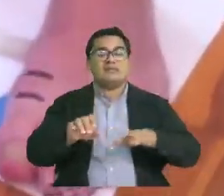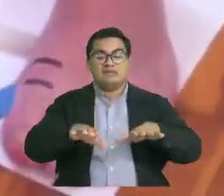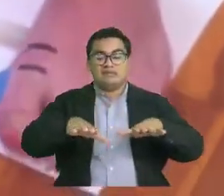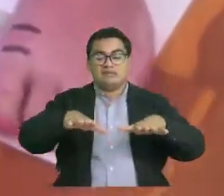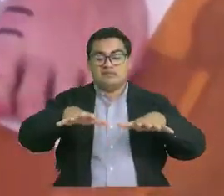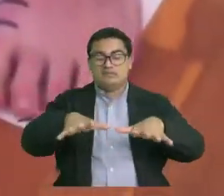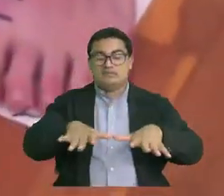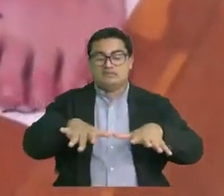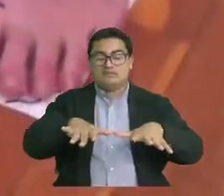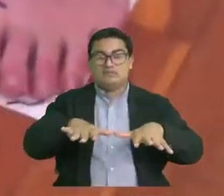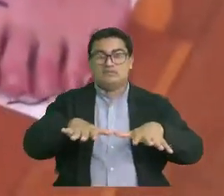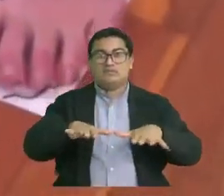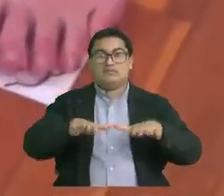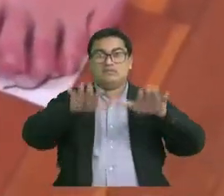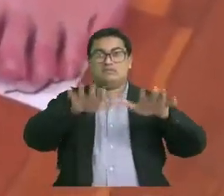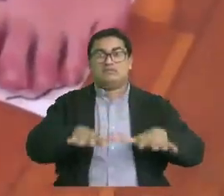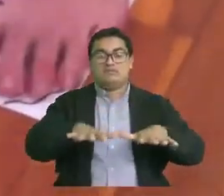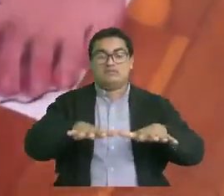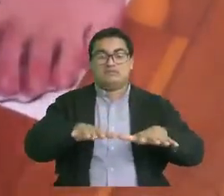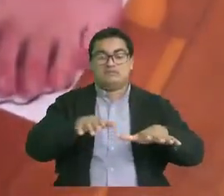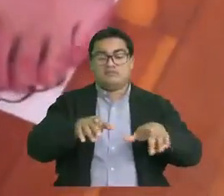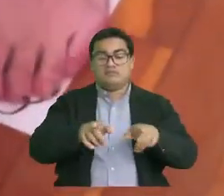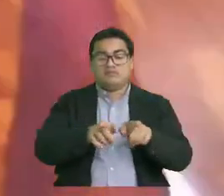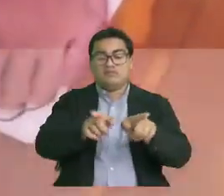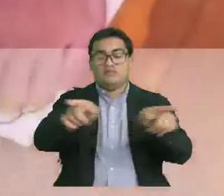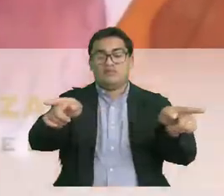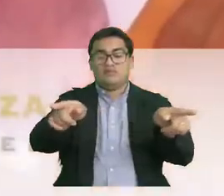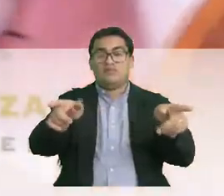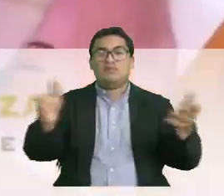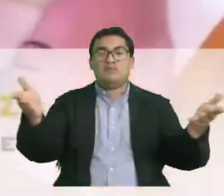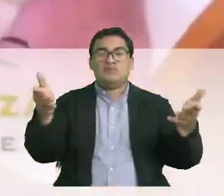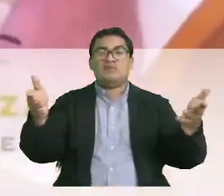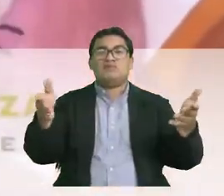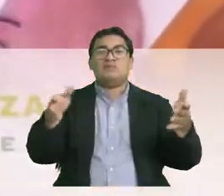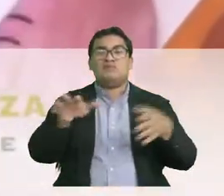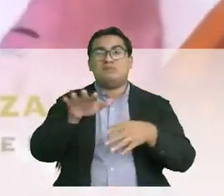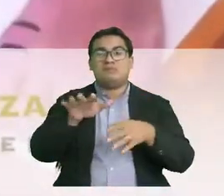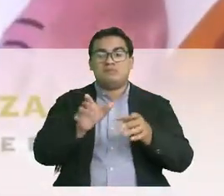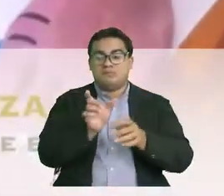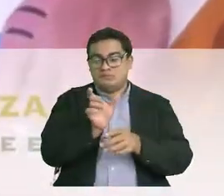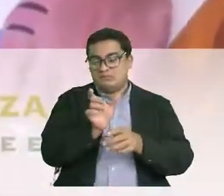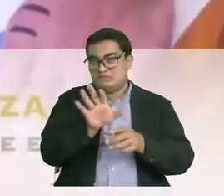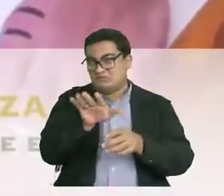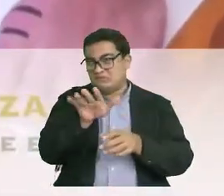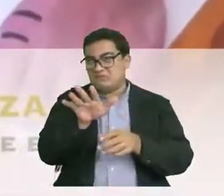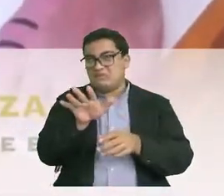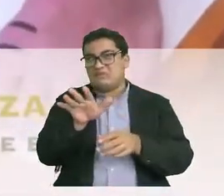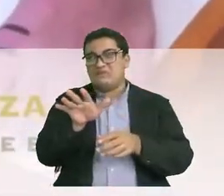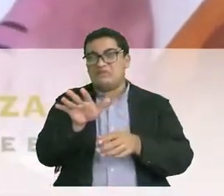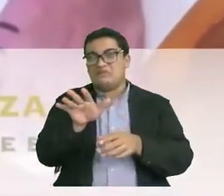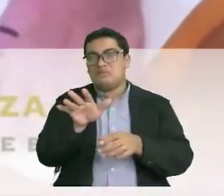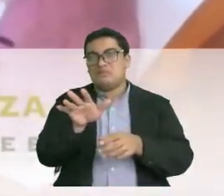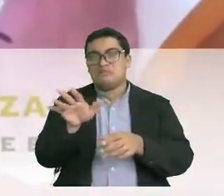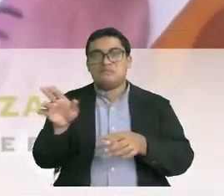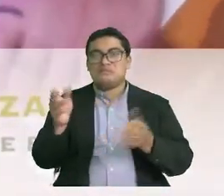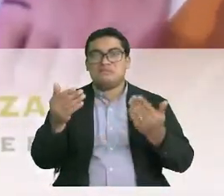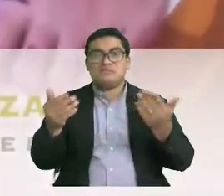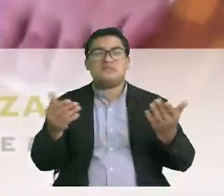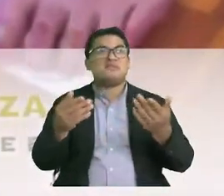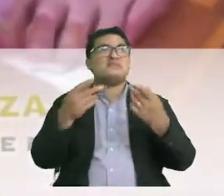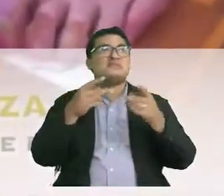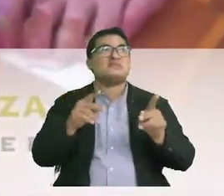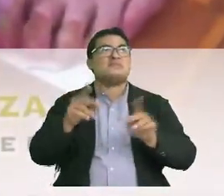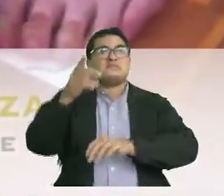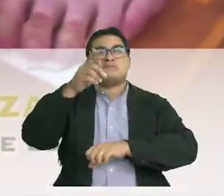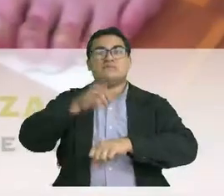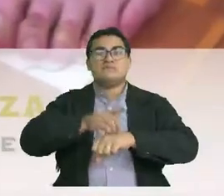si estamos descalzos, obviamente, la altitud? Una distancia o un diámetro. Un estándar. No hay, pues, no hay.